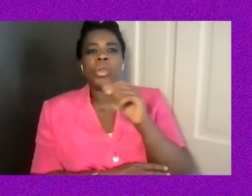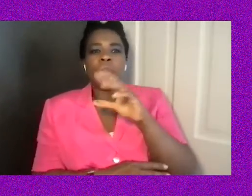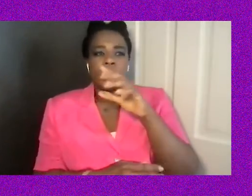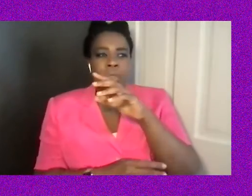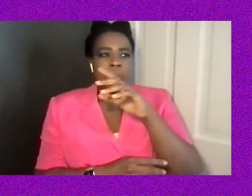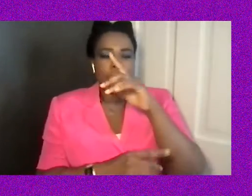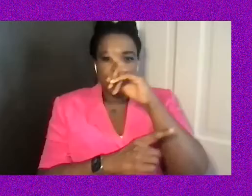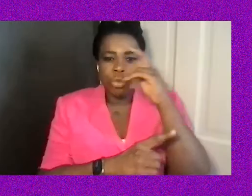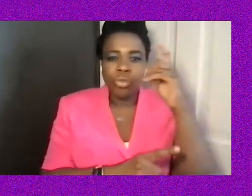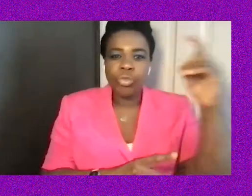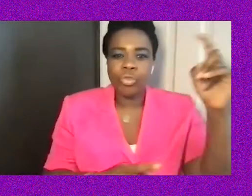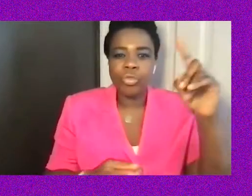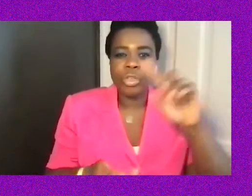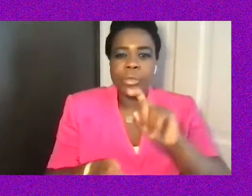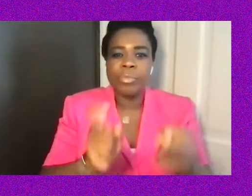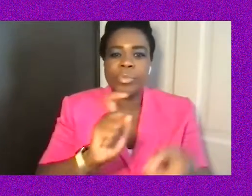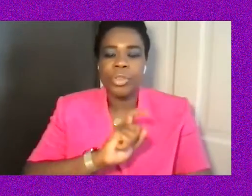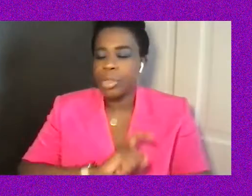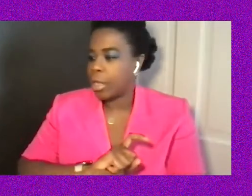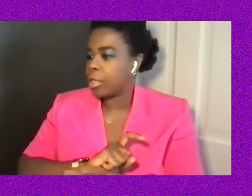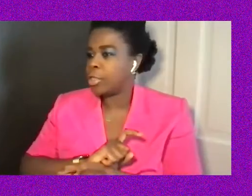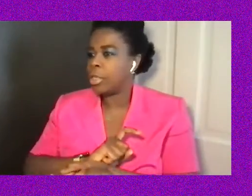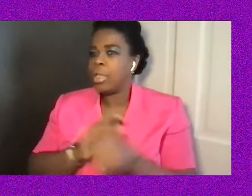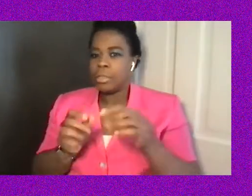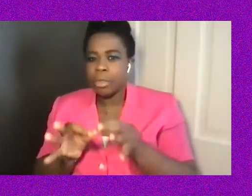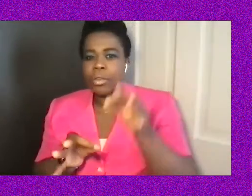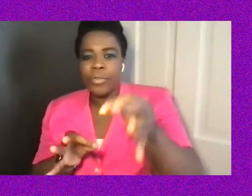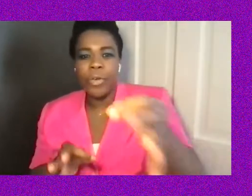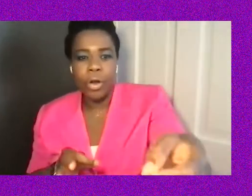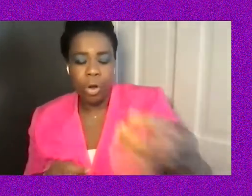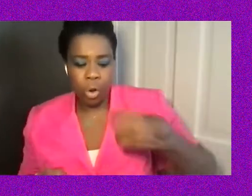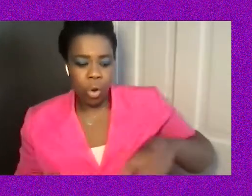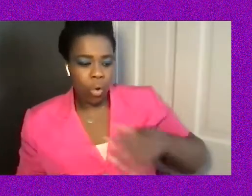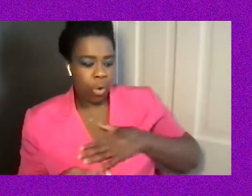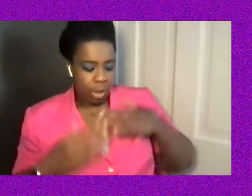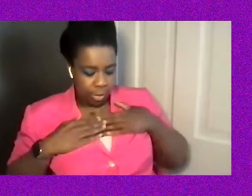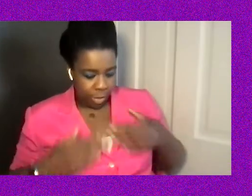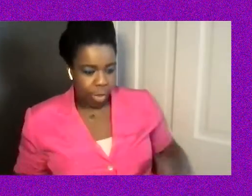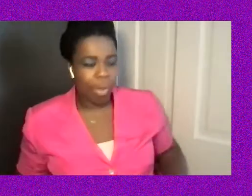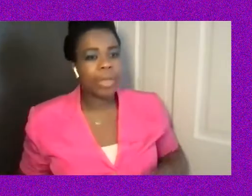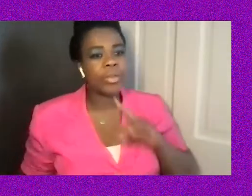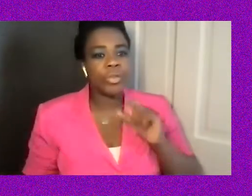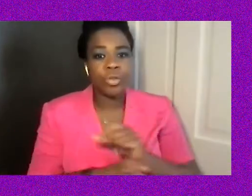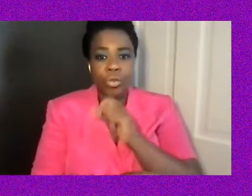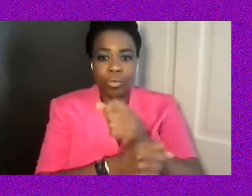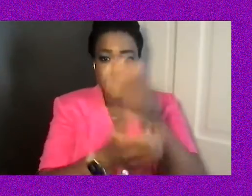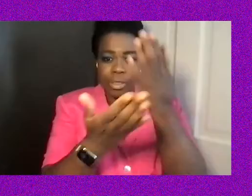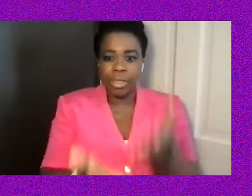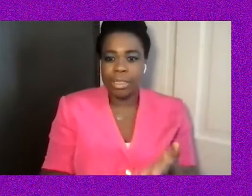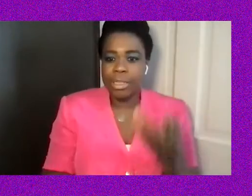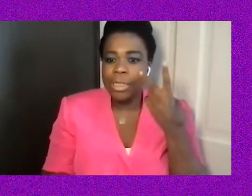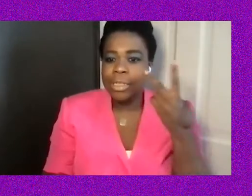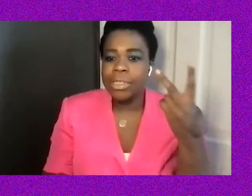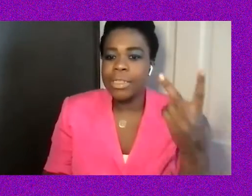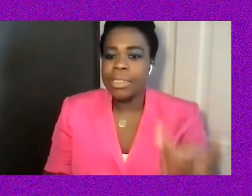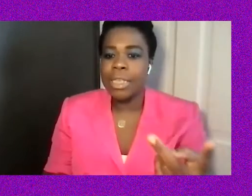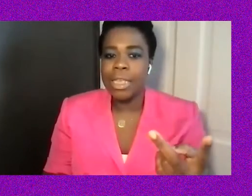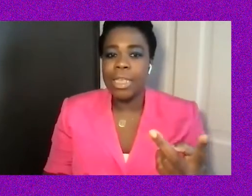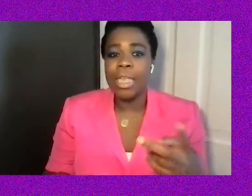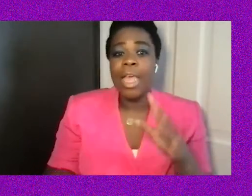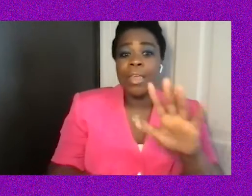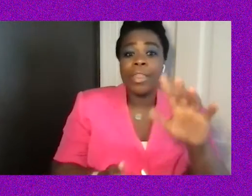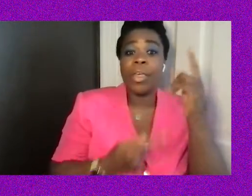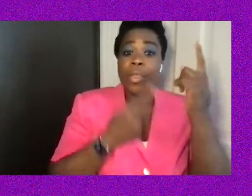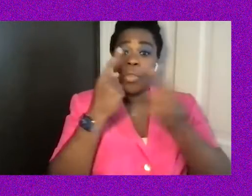pararnos. Estamos aquí en el sol, siguiendo adelante. No se puede detenernos. Regresando a